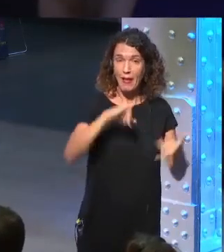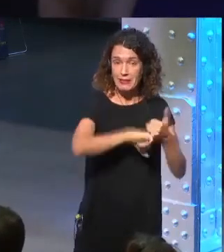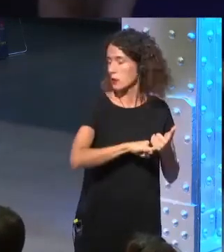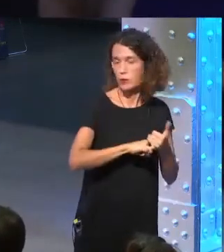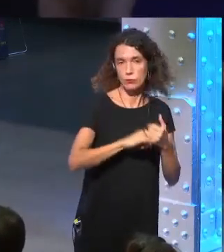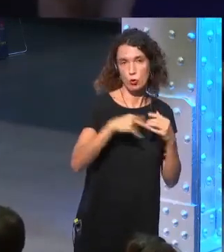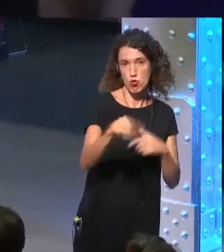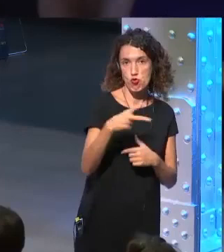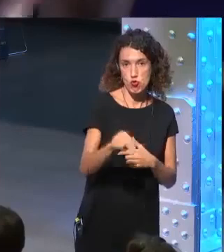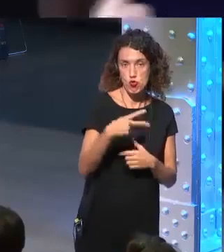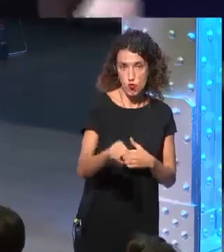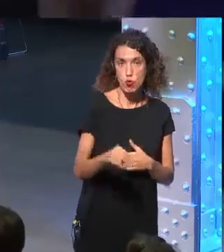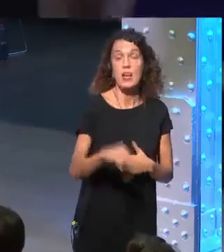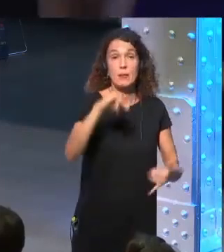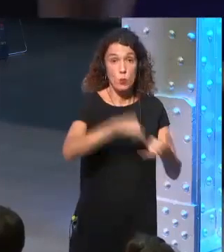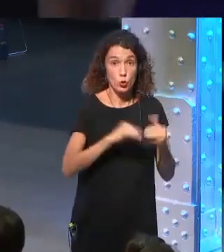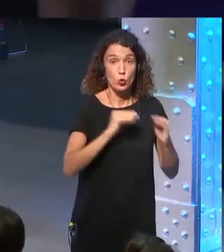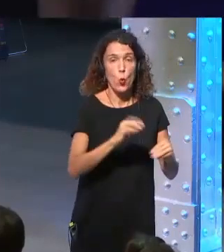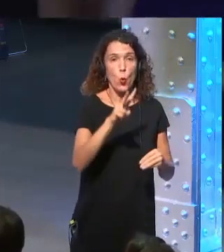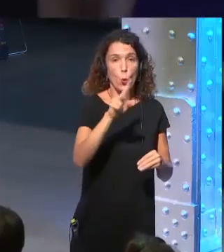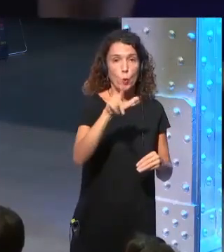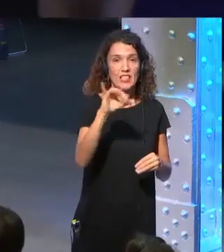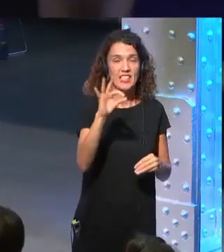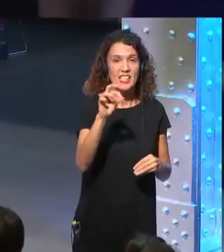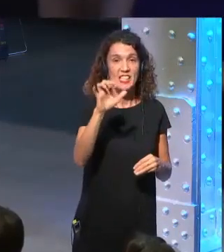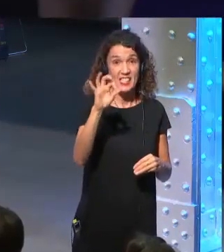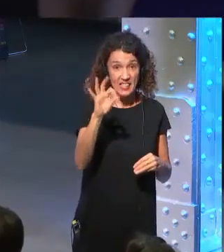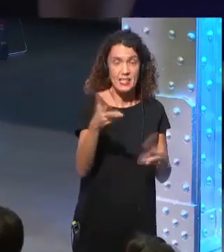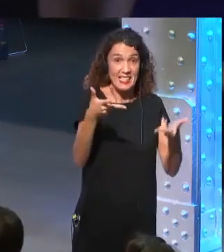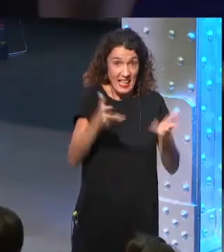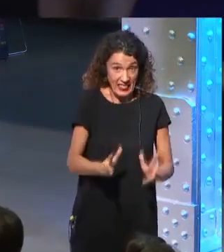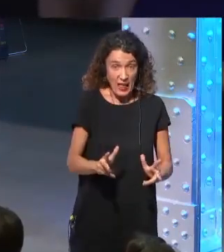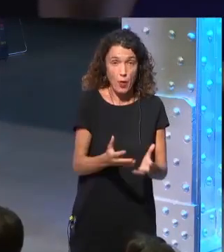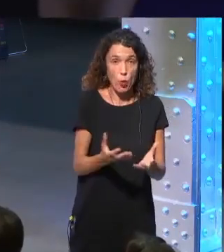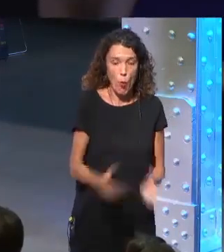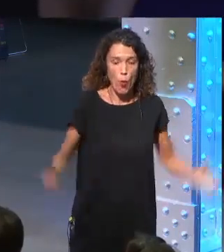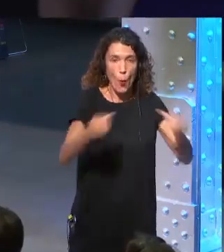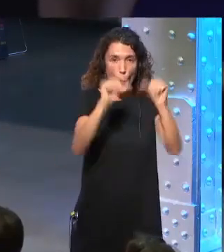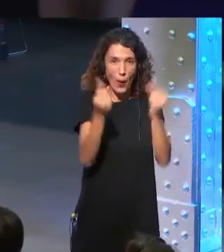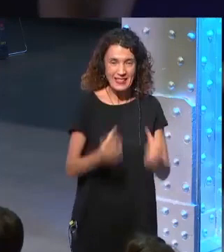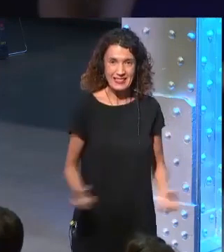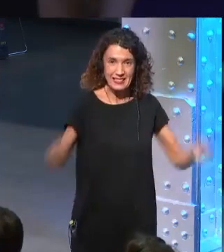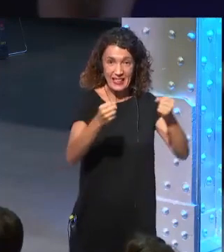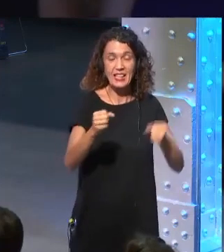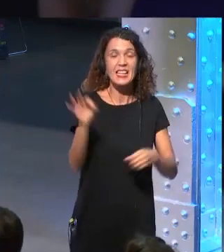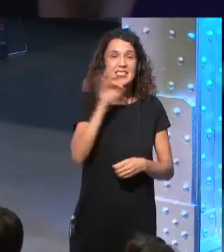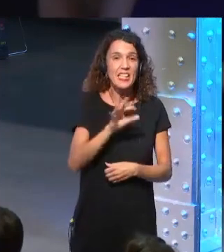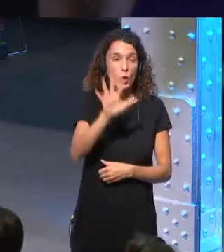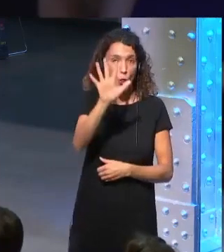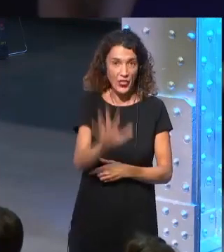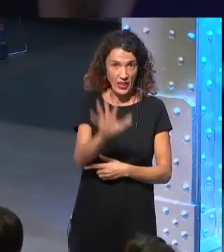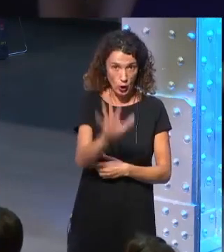esposa de Ulises. Aquí está sentada en una vasija del siglo V, está